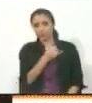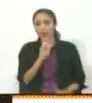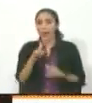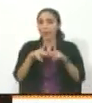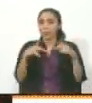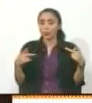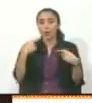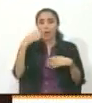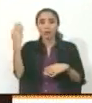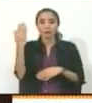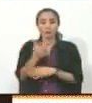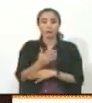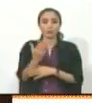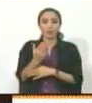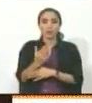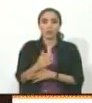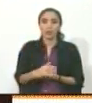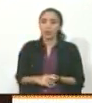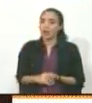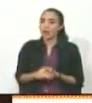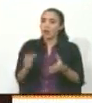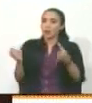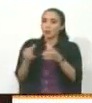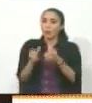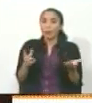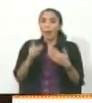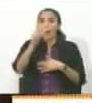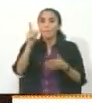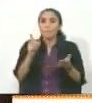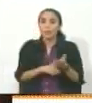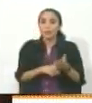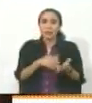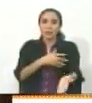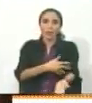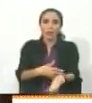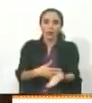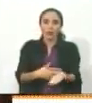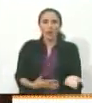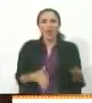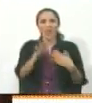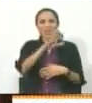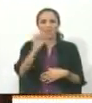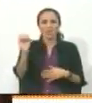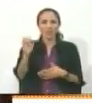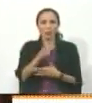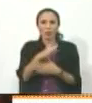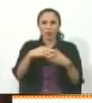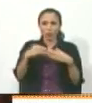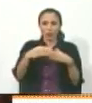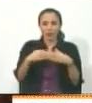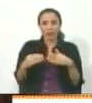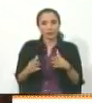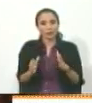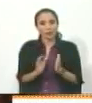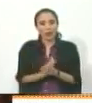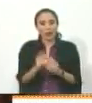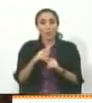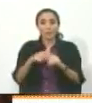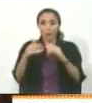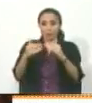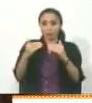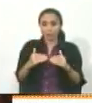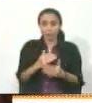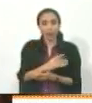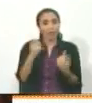sentencia. Él está feliz porque él dice que esos son 1.000 millones, que son como $500. Claro, lo que pasa es que abajo dice que deben ser